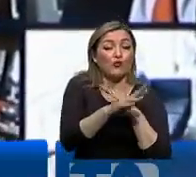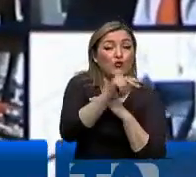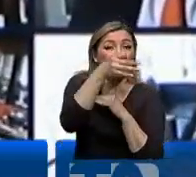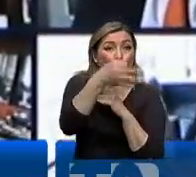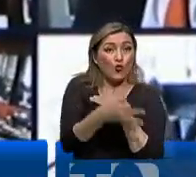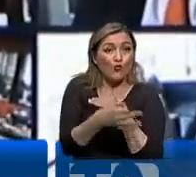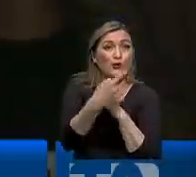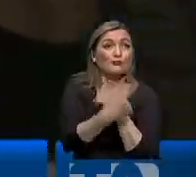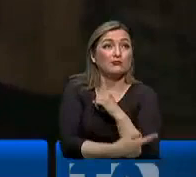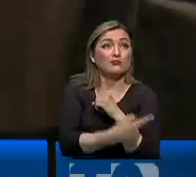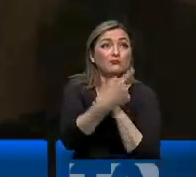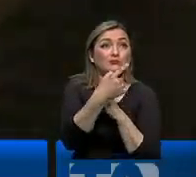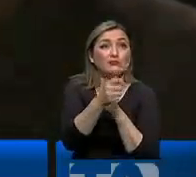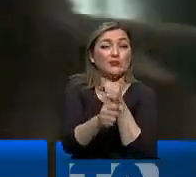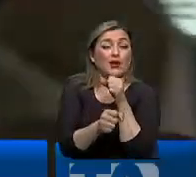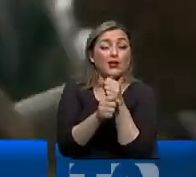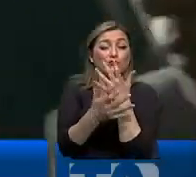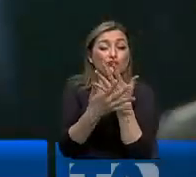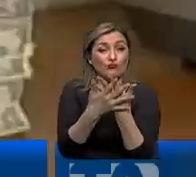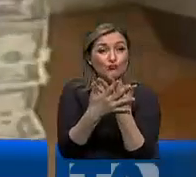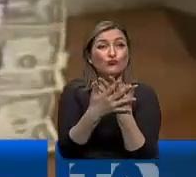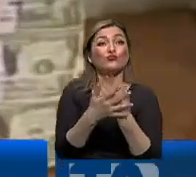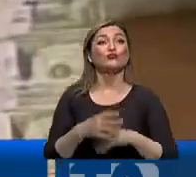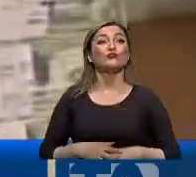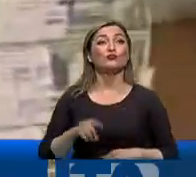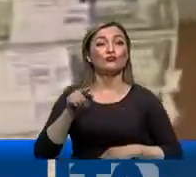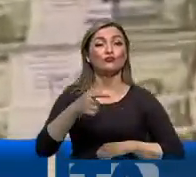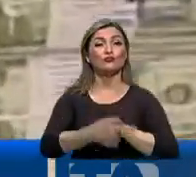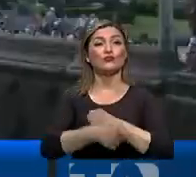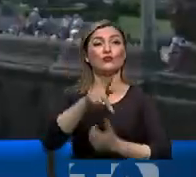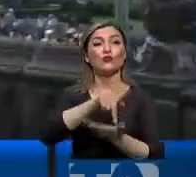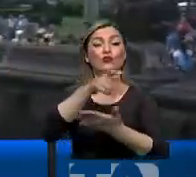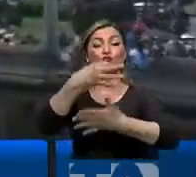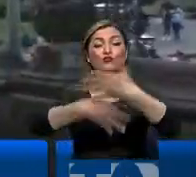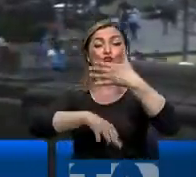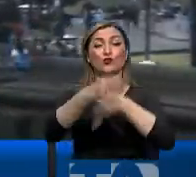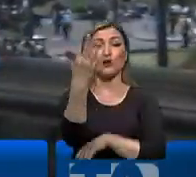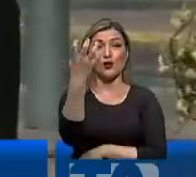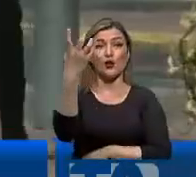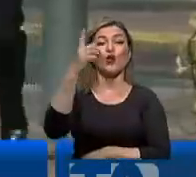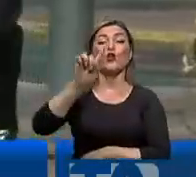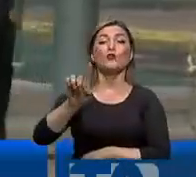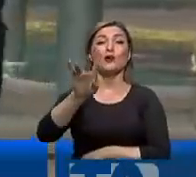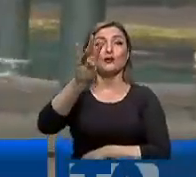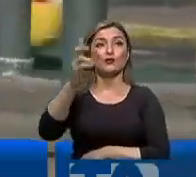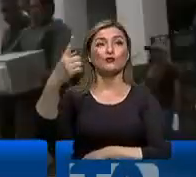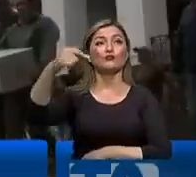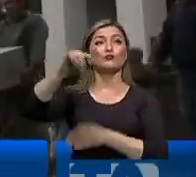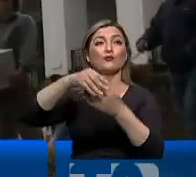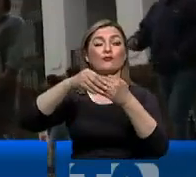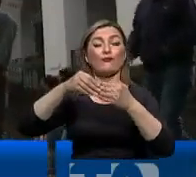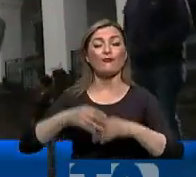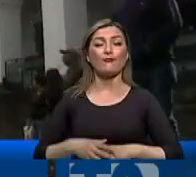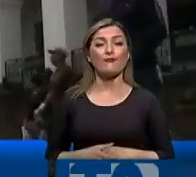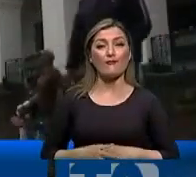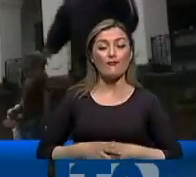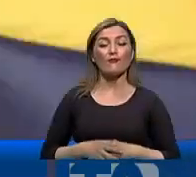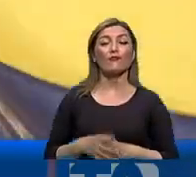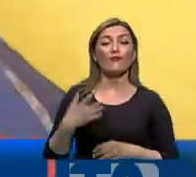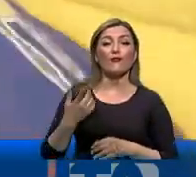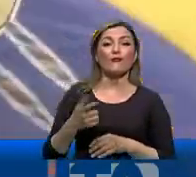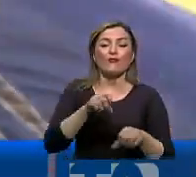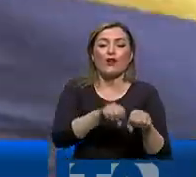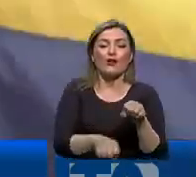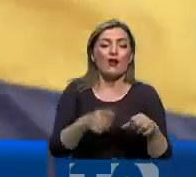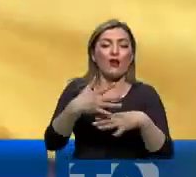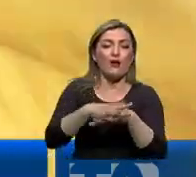la sentencia que a más de años de cárcel les condena a pagar en total 14,7 millones de dólares de